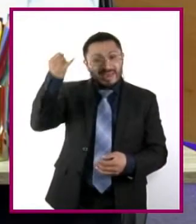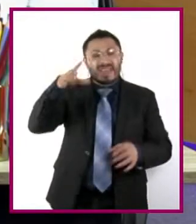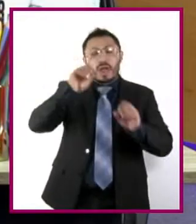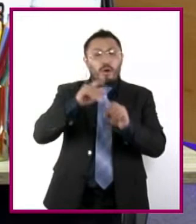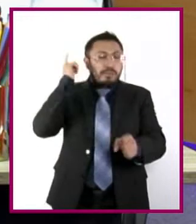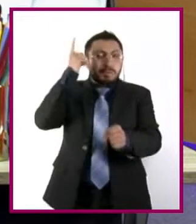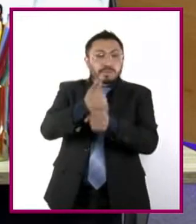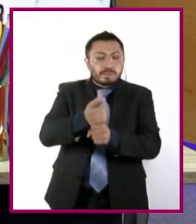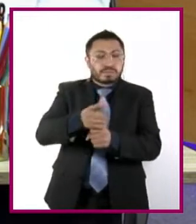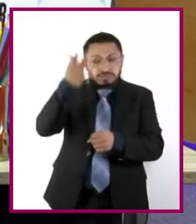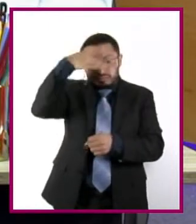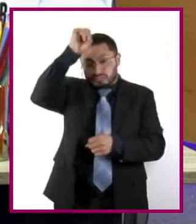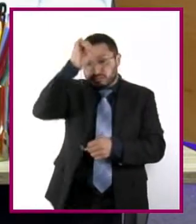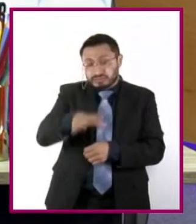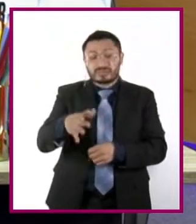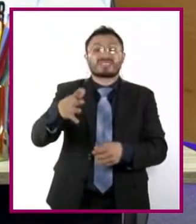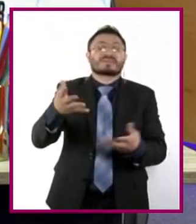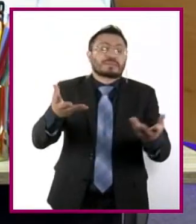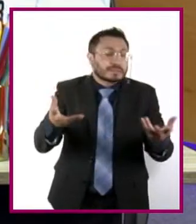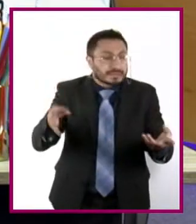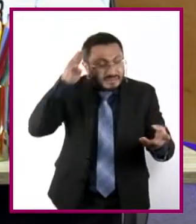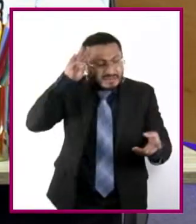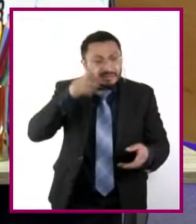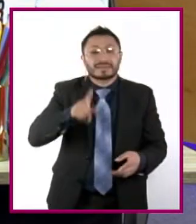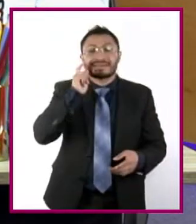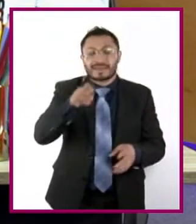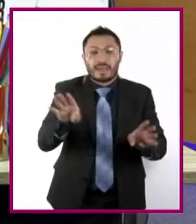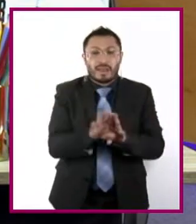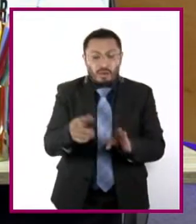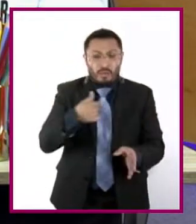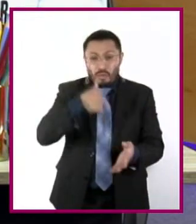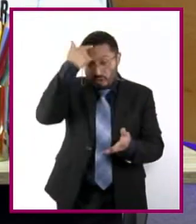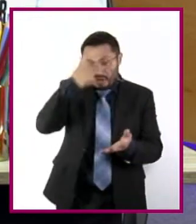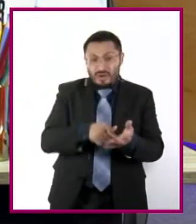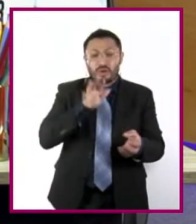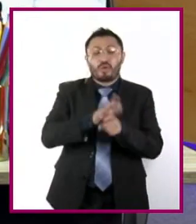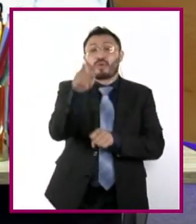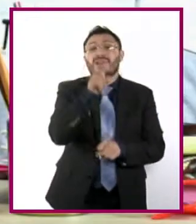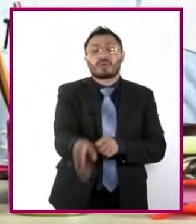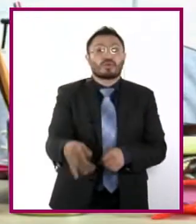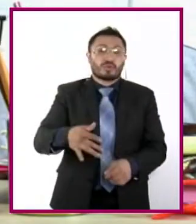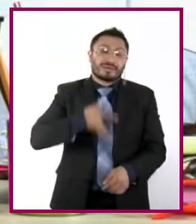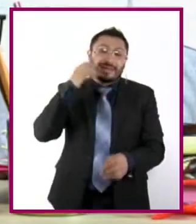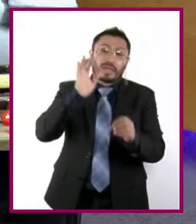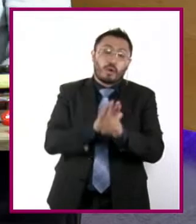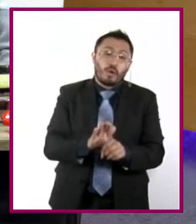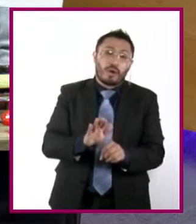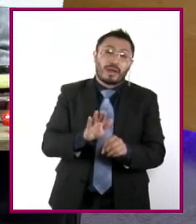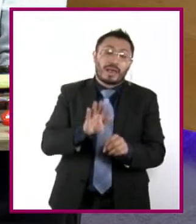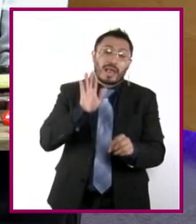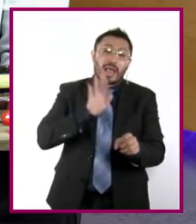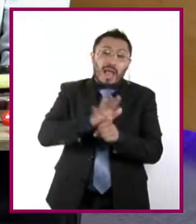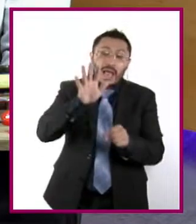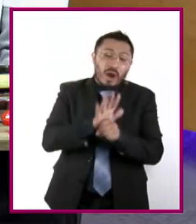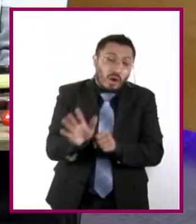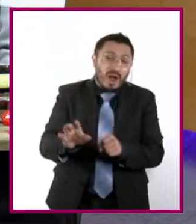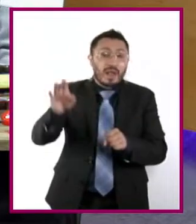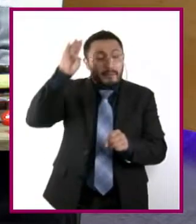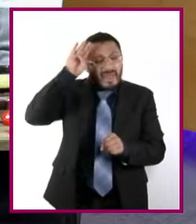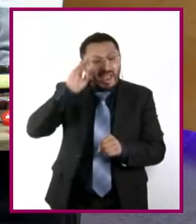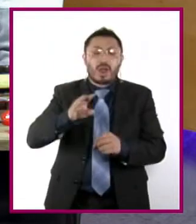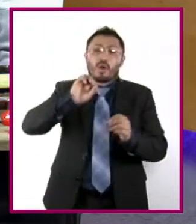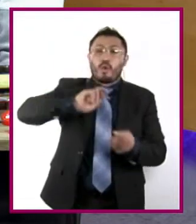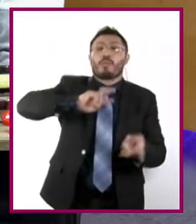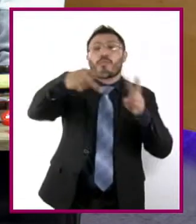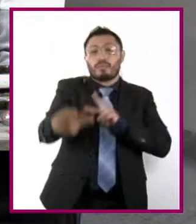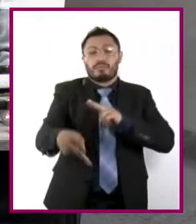del pensamiento implica creer que uno sabe lo que la otra persona está sintiendo o pensando, o viceversa, que la otra persona piensa lo mismo